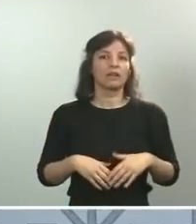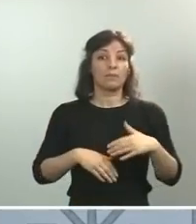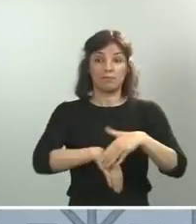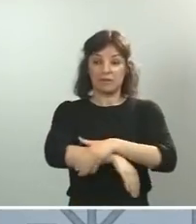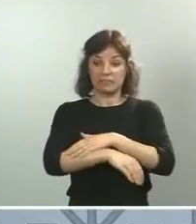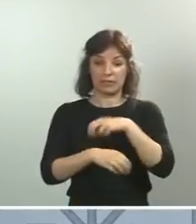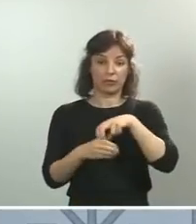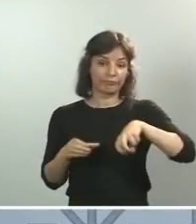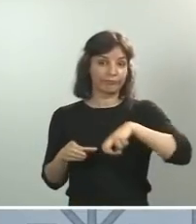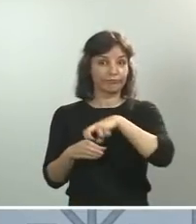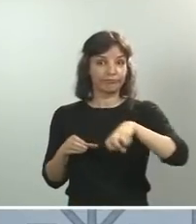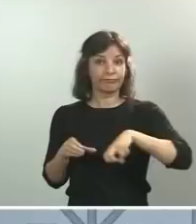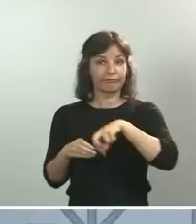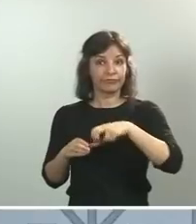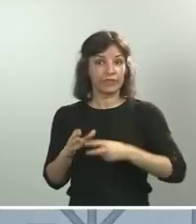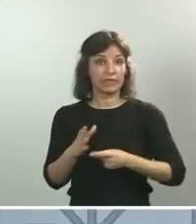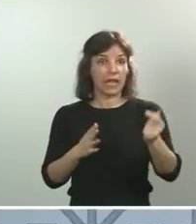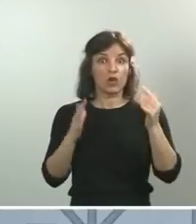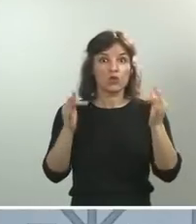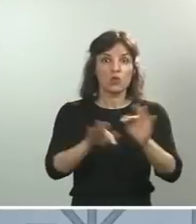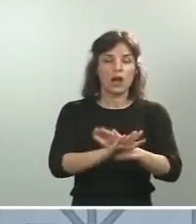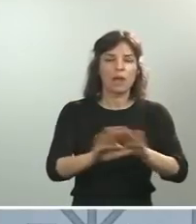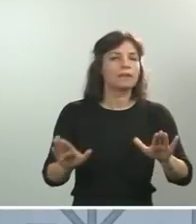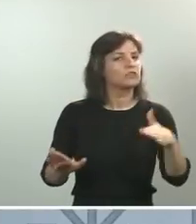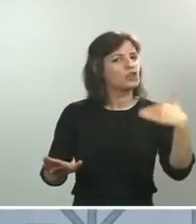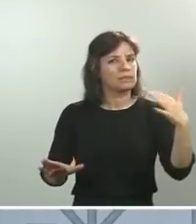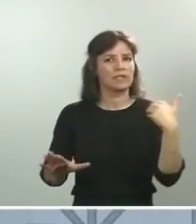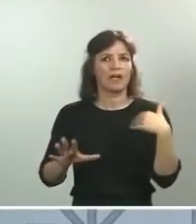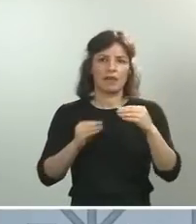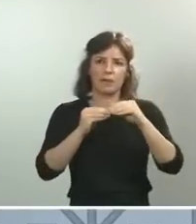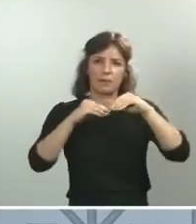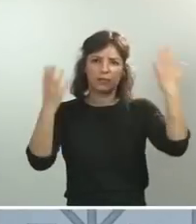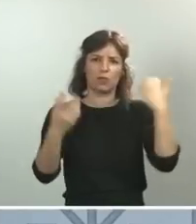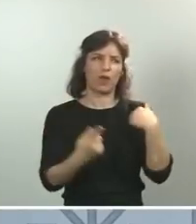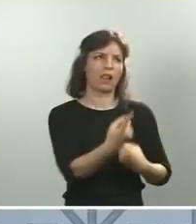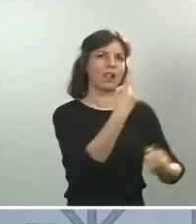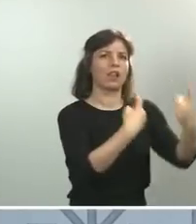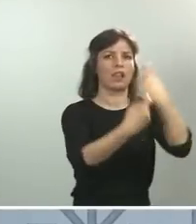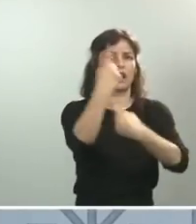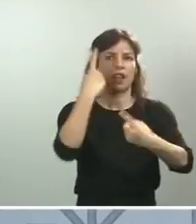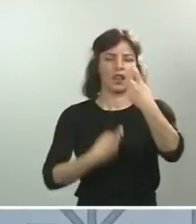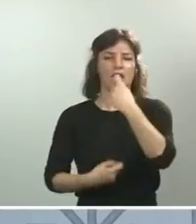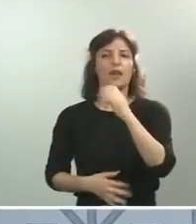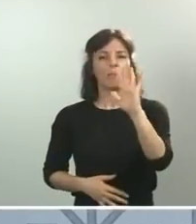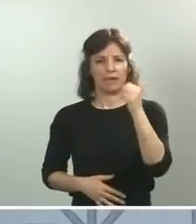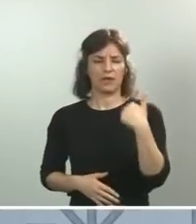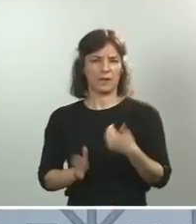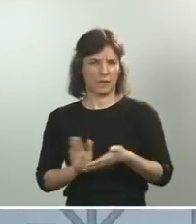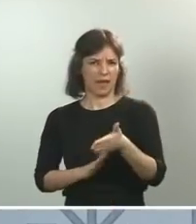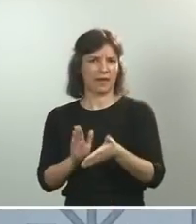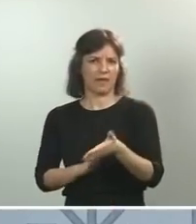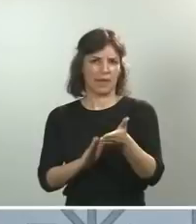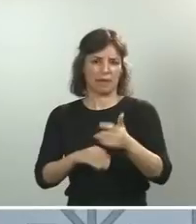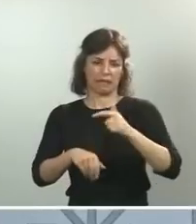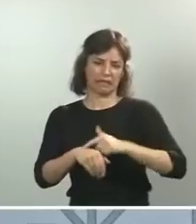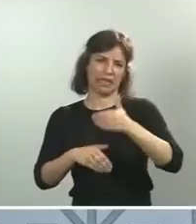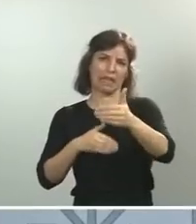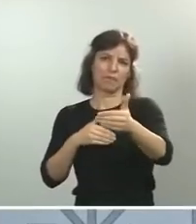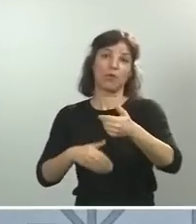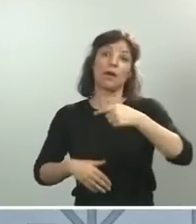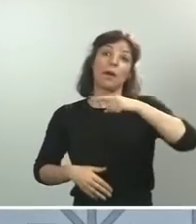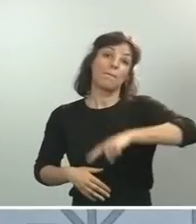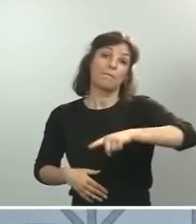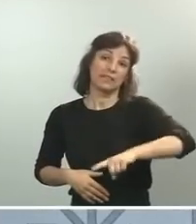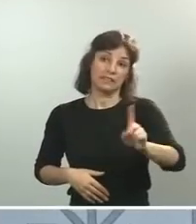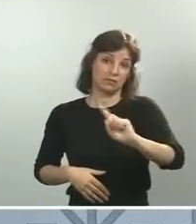lo haríamos virtualmente. Pero lo vamos a hacer y acabaremos de aquí a un tiempo prudencial, pero no meses, no semanas,